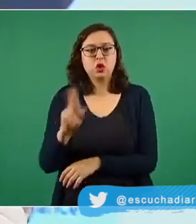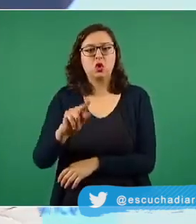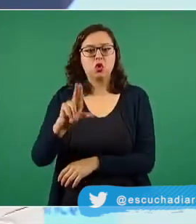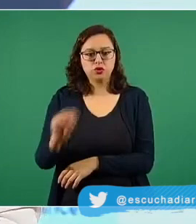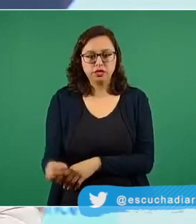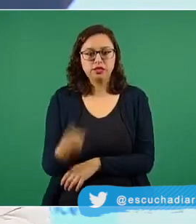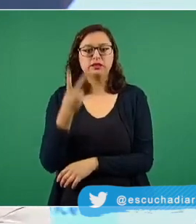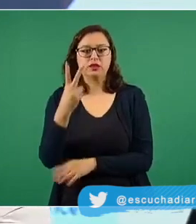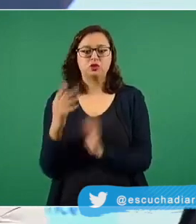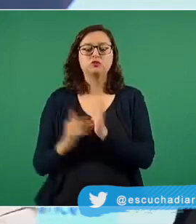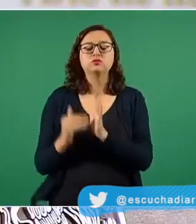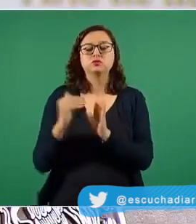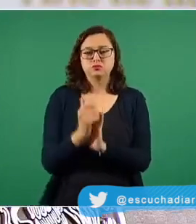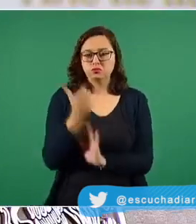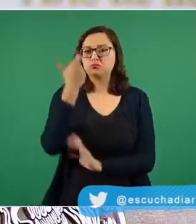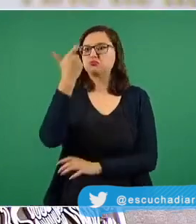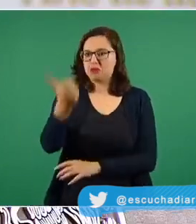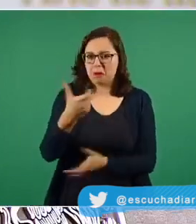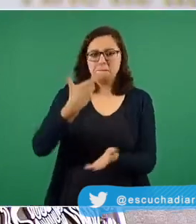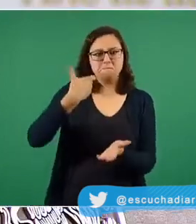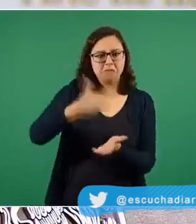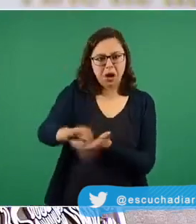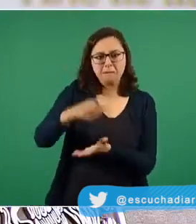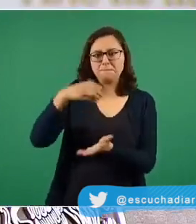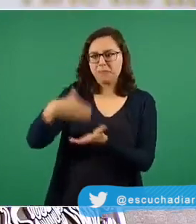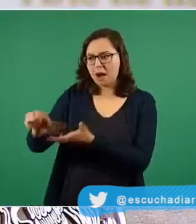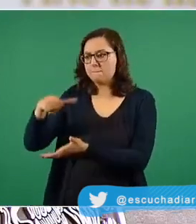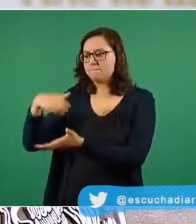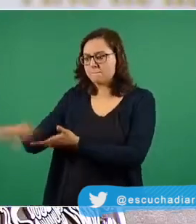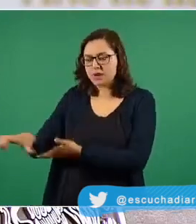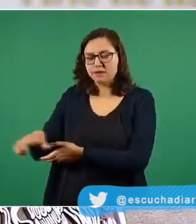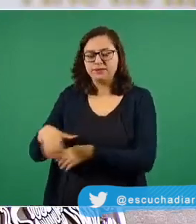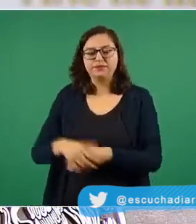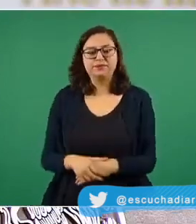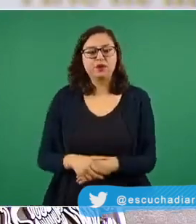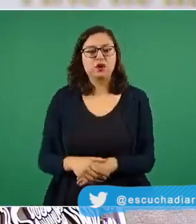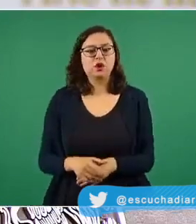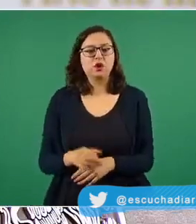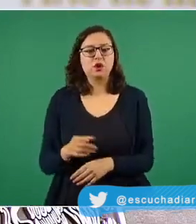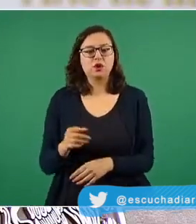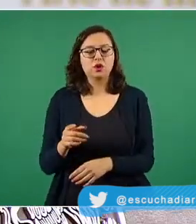2.382 millones de pesos, de